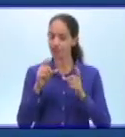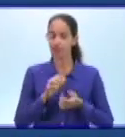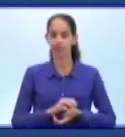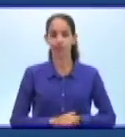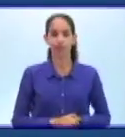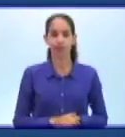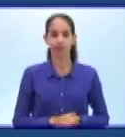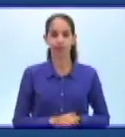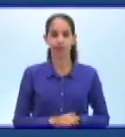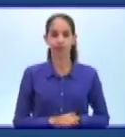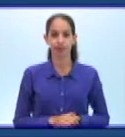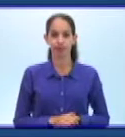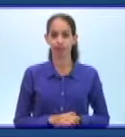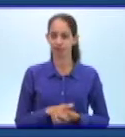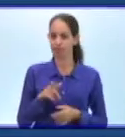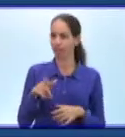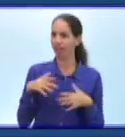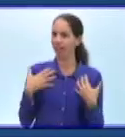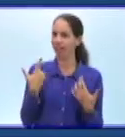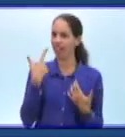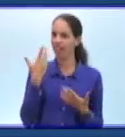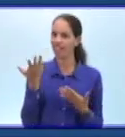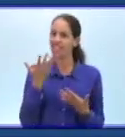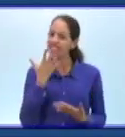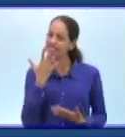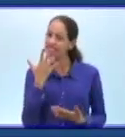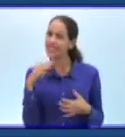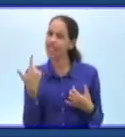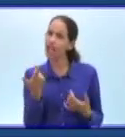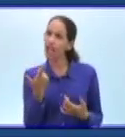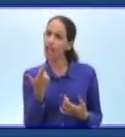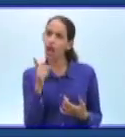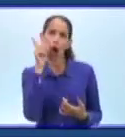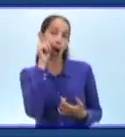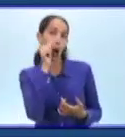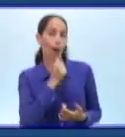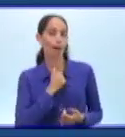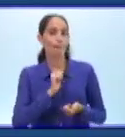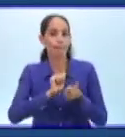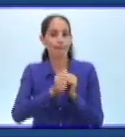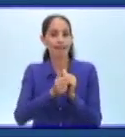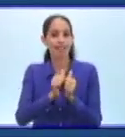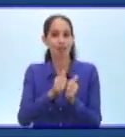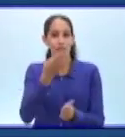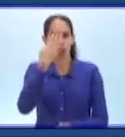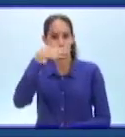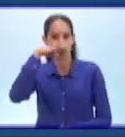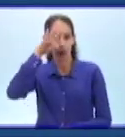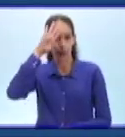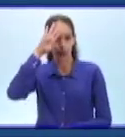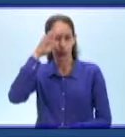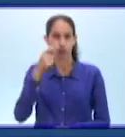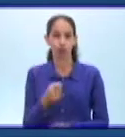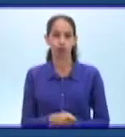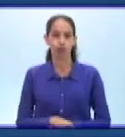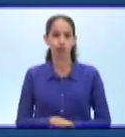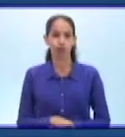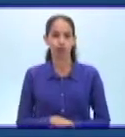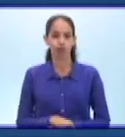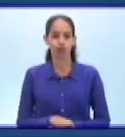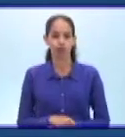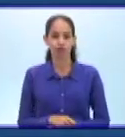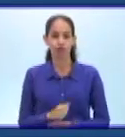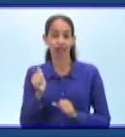Estamos ante un ícono del deporte cubano, nuestro luchador